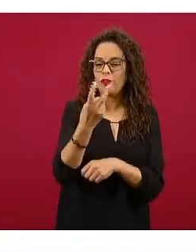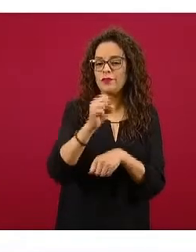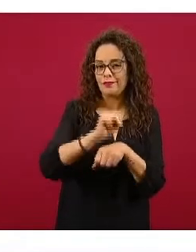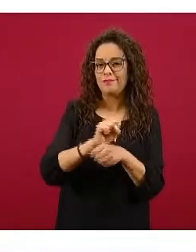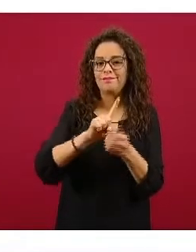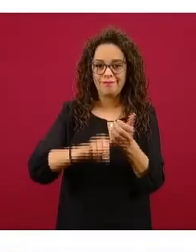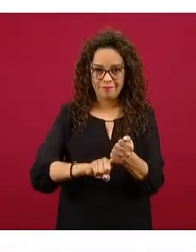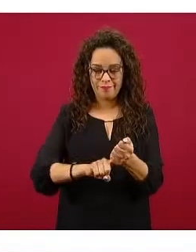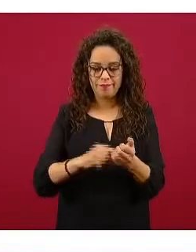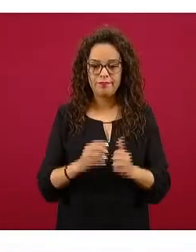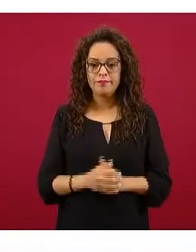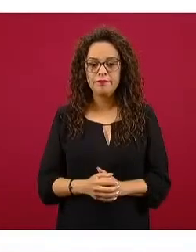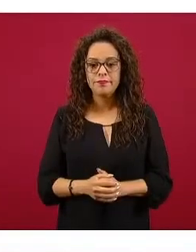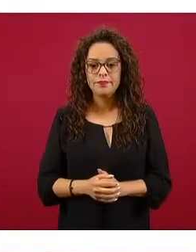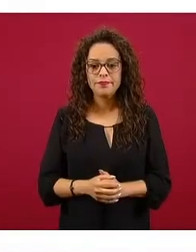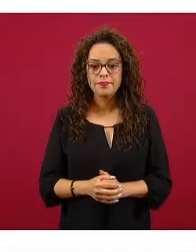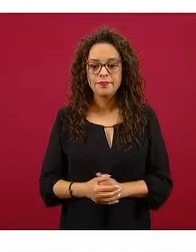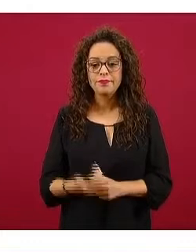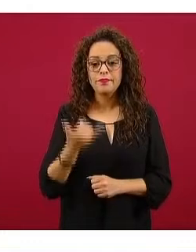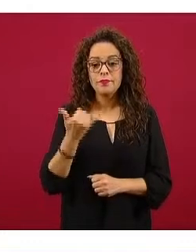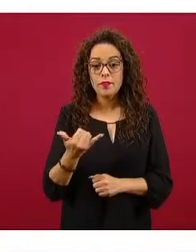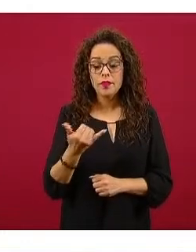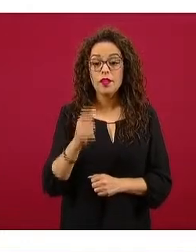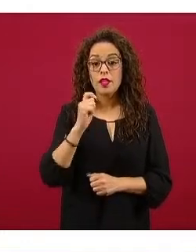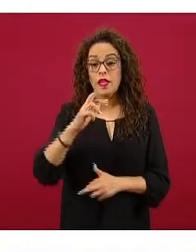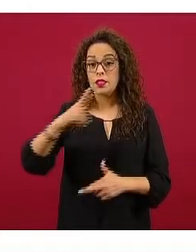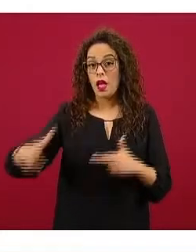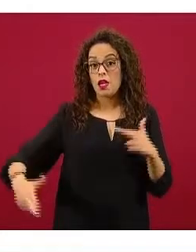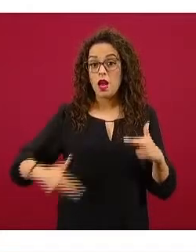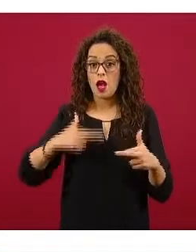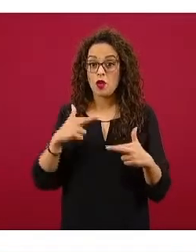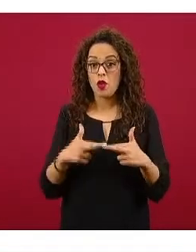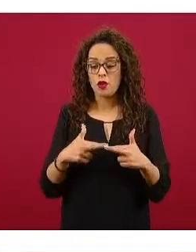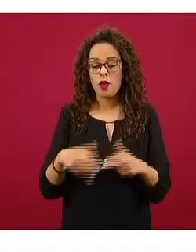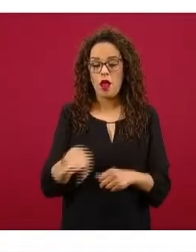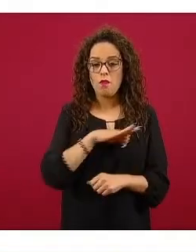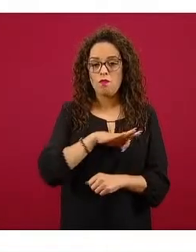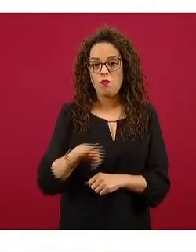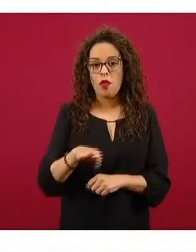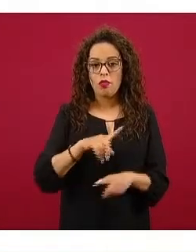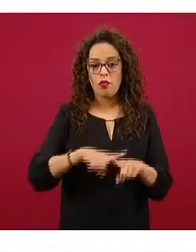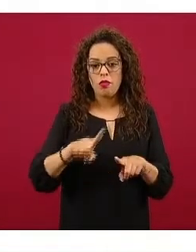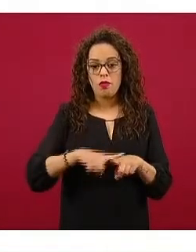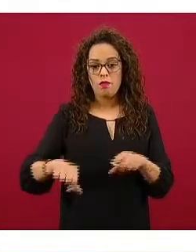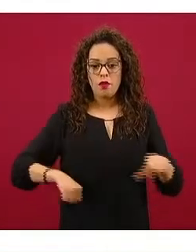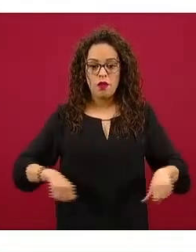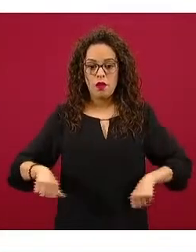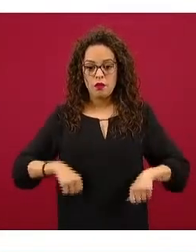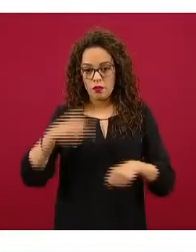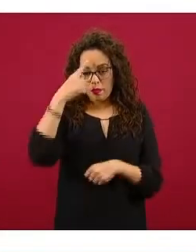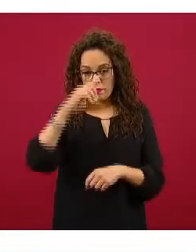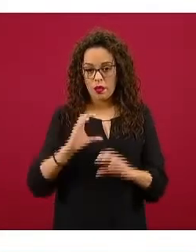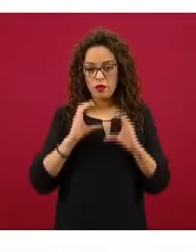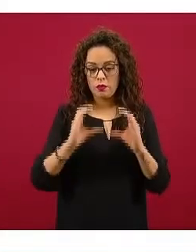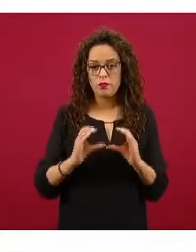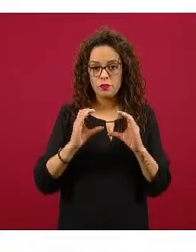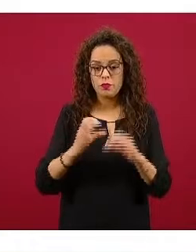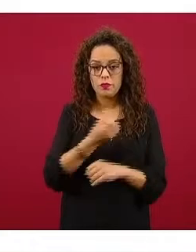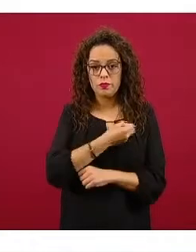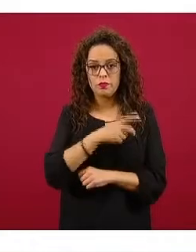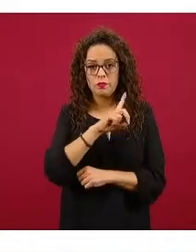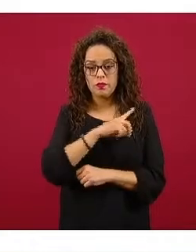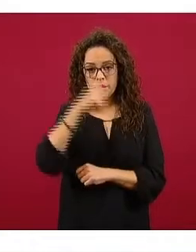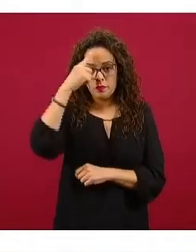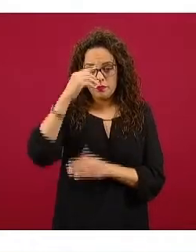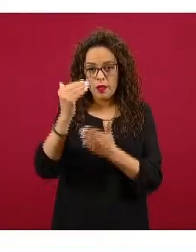un momento determinado y sobre todo de manera regional, poder implementar las diferentes acciones que contribuyen a la disminución de